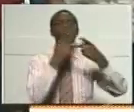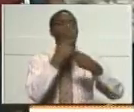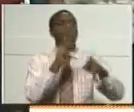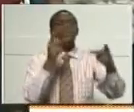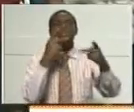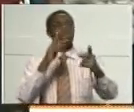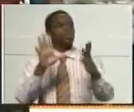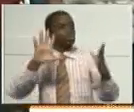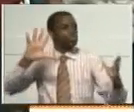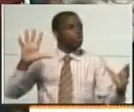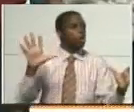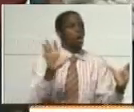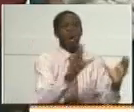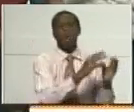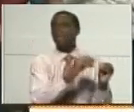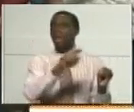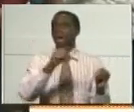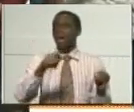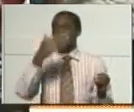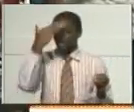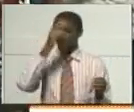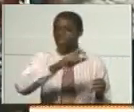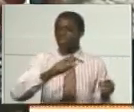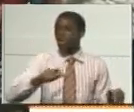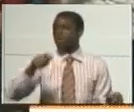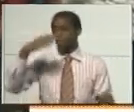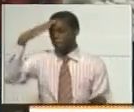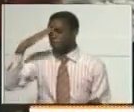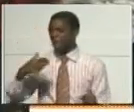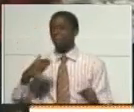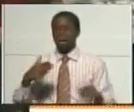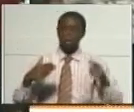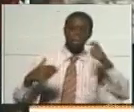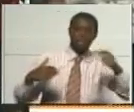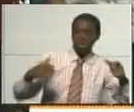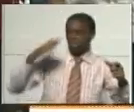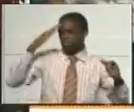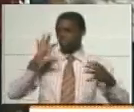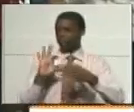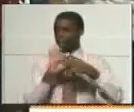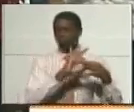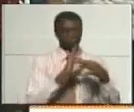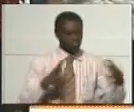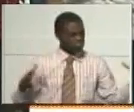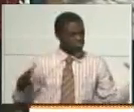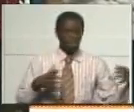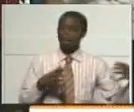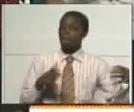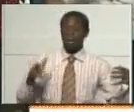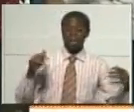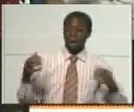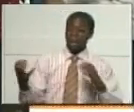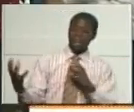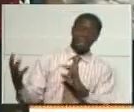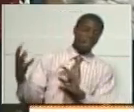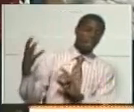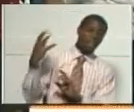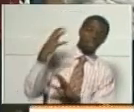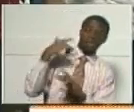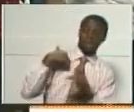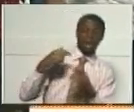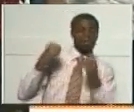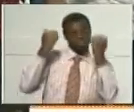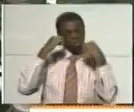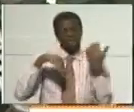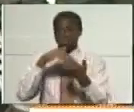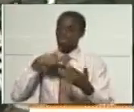pueblo de Venezuela, la Fuerza Armada, la Unión Cívico-Militar, para derrotar esta arremetida terrorista y que triunfe